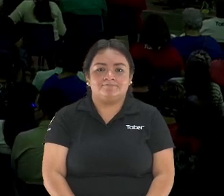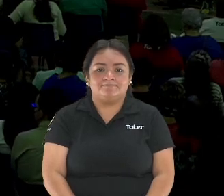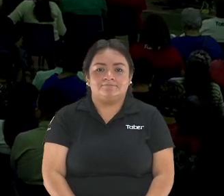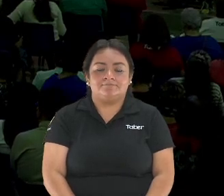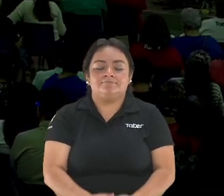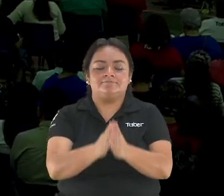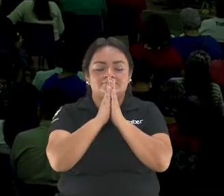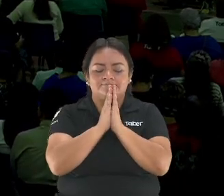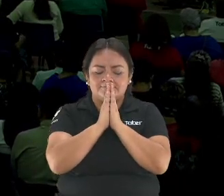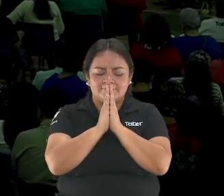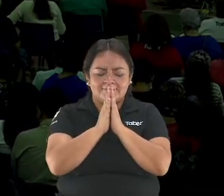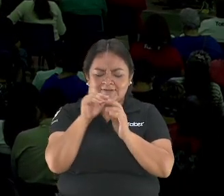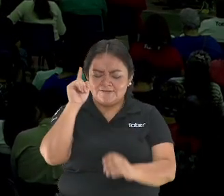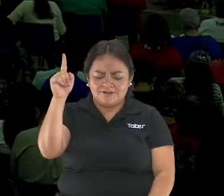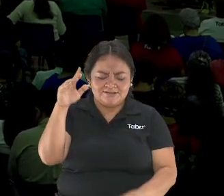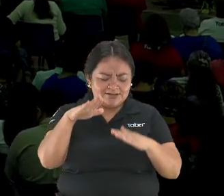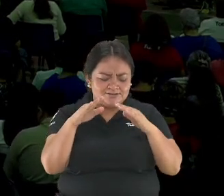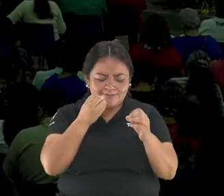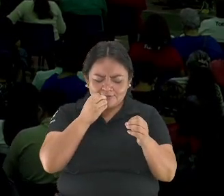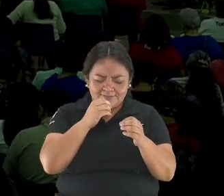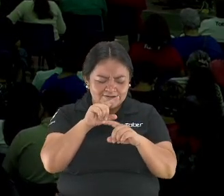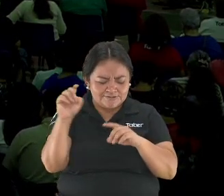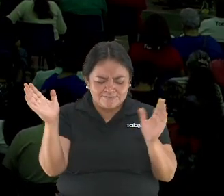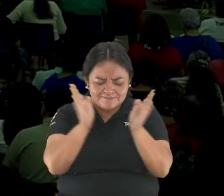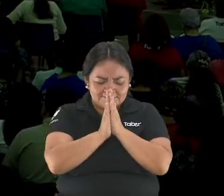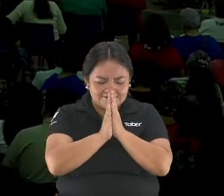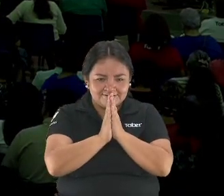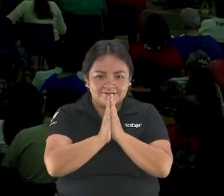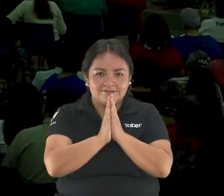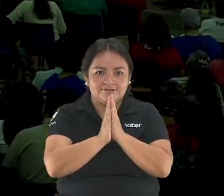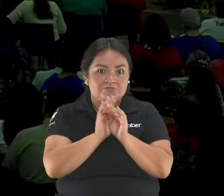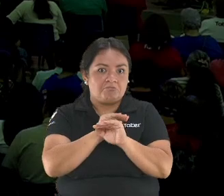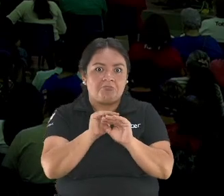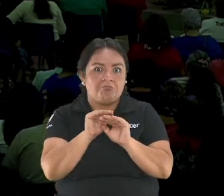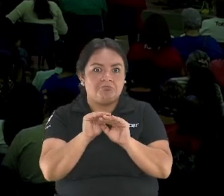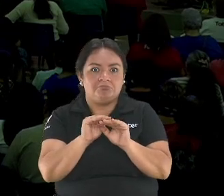oramos gracias señor por la comida en nombre de su amén